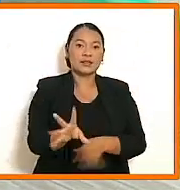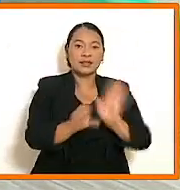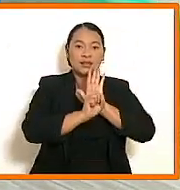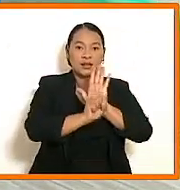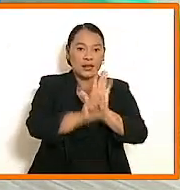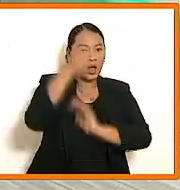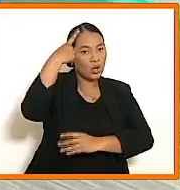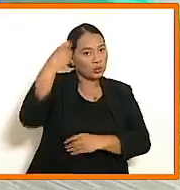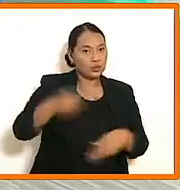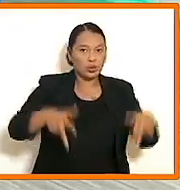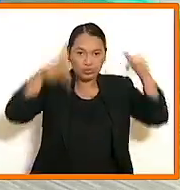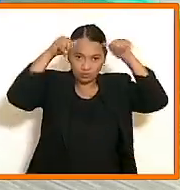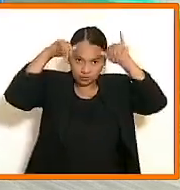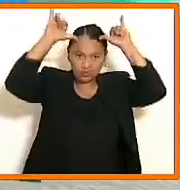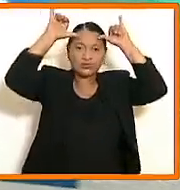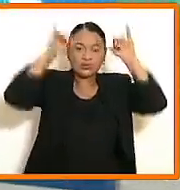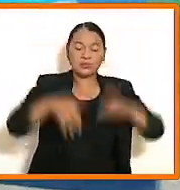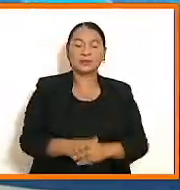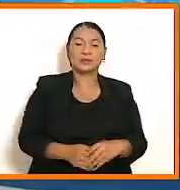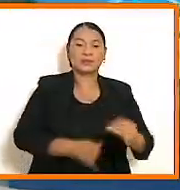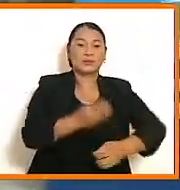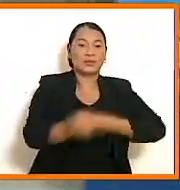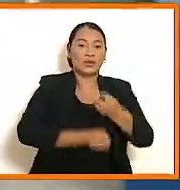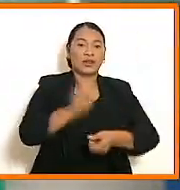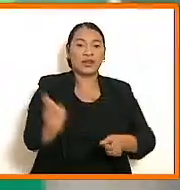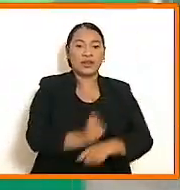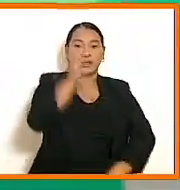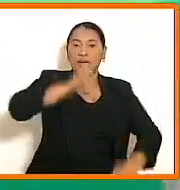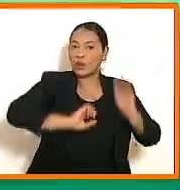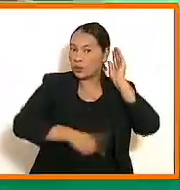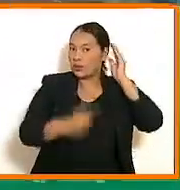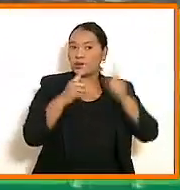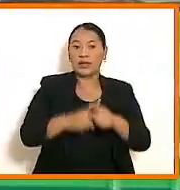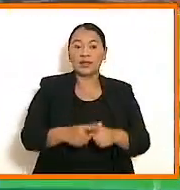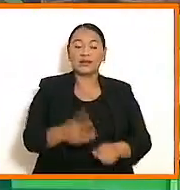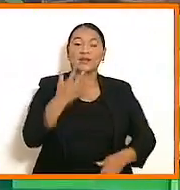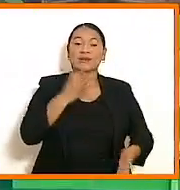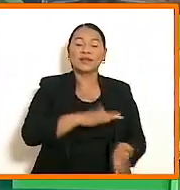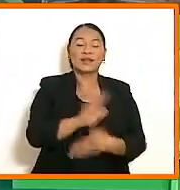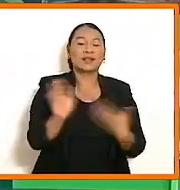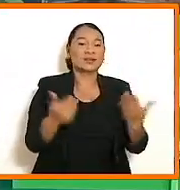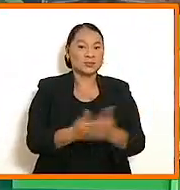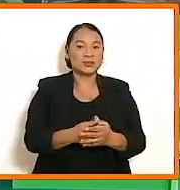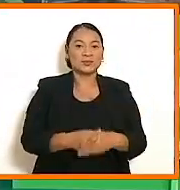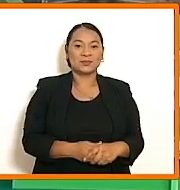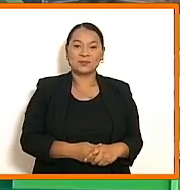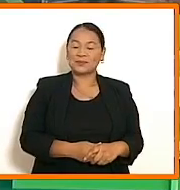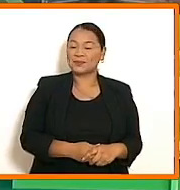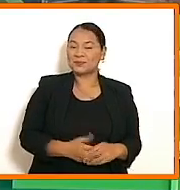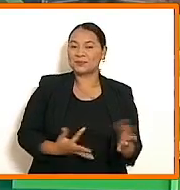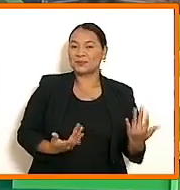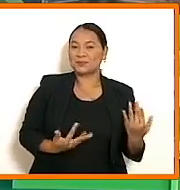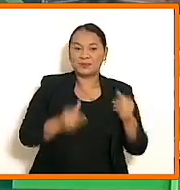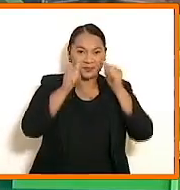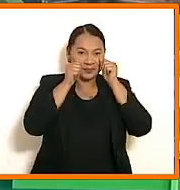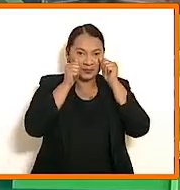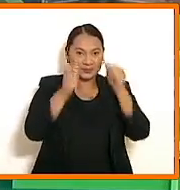símbolo de sueños vaca. Pero si estás esperando la esfera ganadora de Multi X, te deseamos suerte, porque esta es,